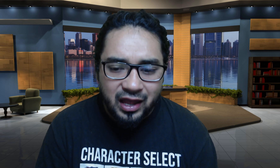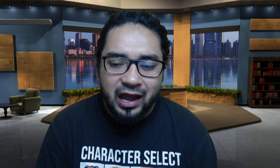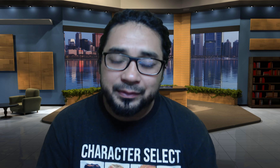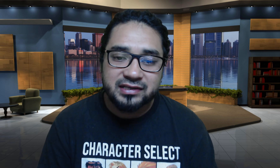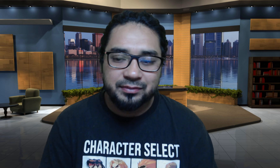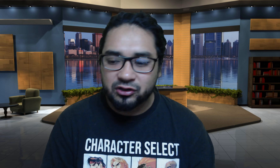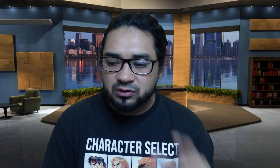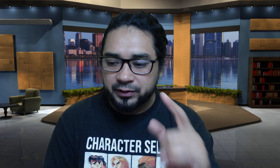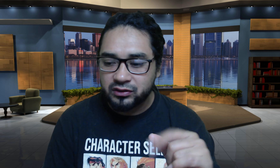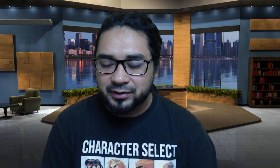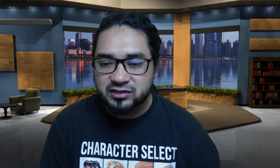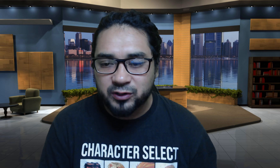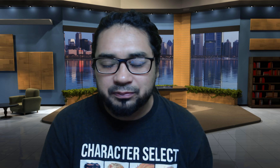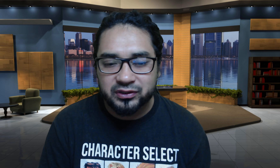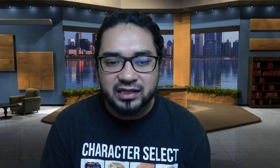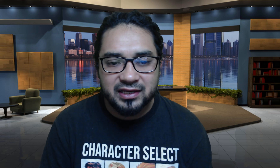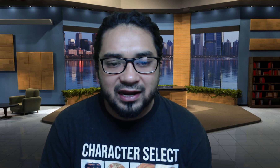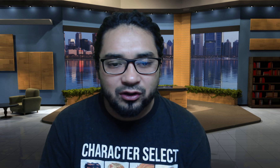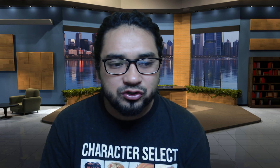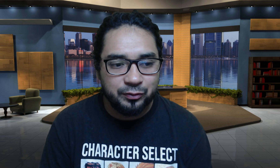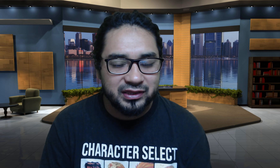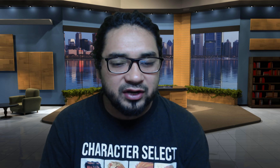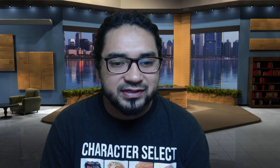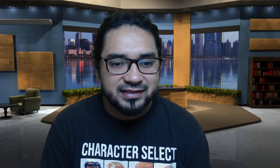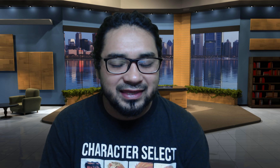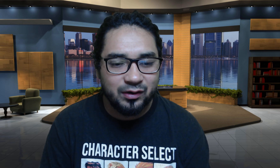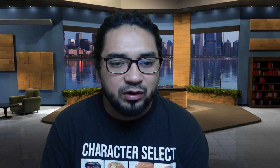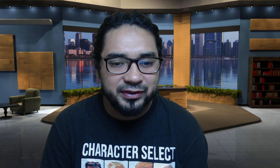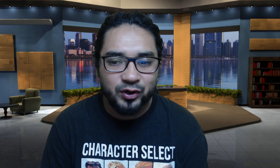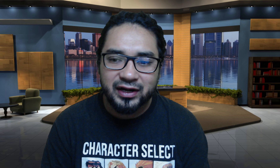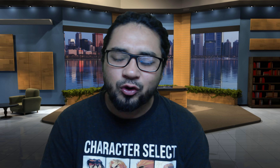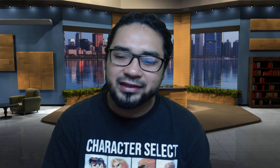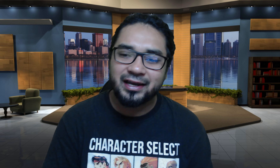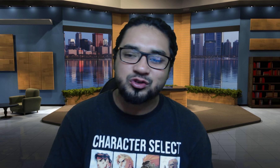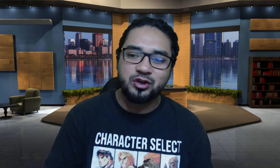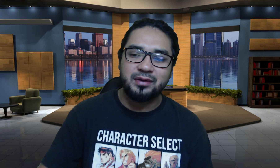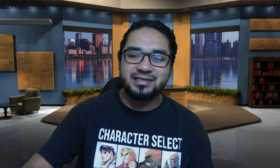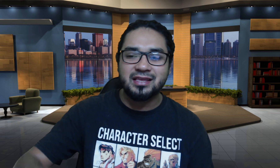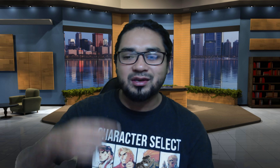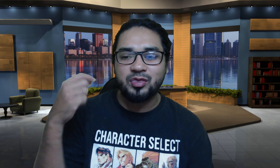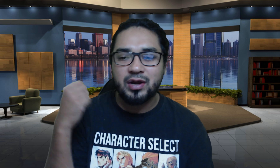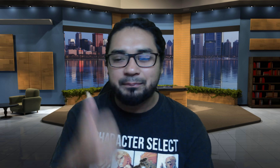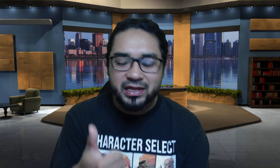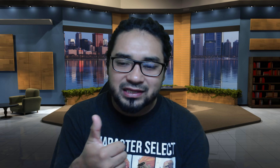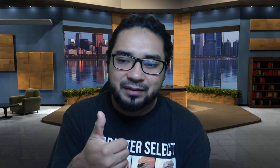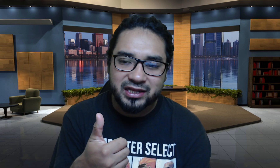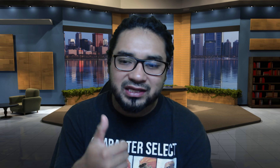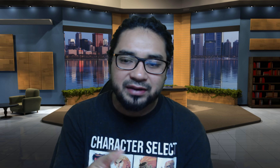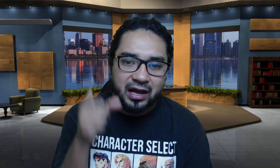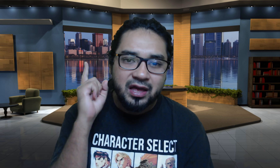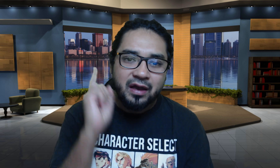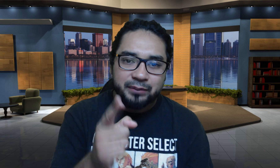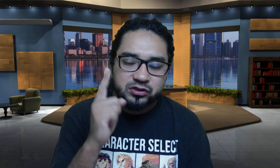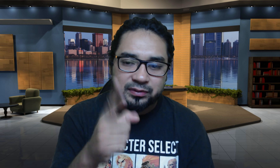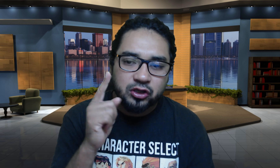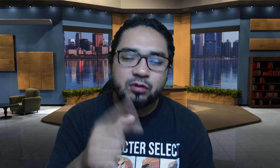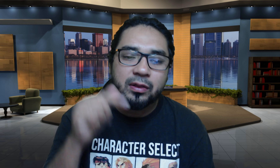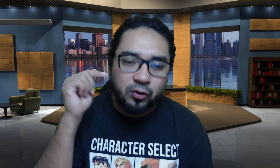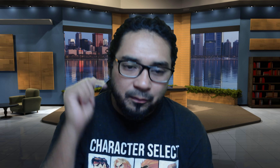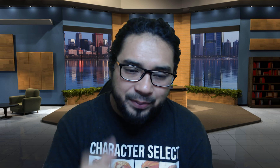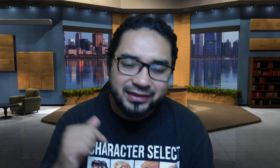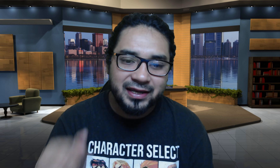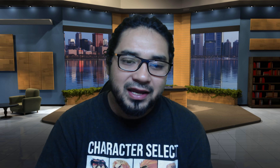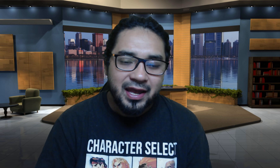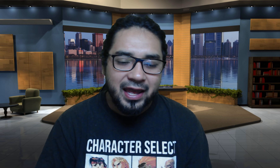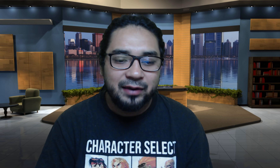amigas amigos opinión también es muy importante y la leo los comentarios hasta aquí dejo el vídeo recuerde que nos ayuda bastante cuando le aprieta la manita arriba pero sobre todo